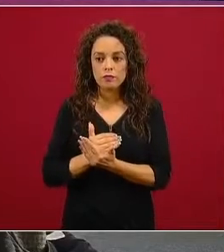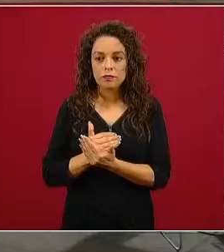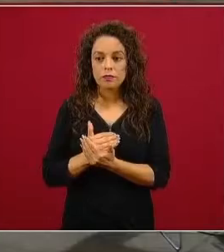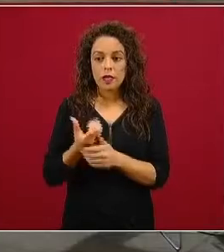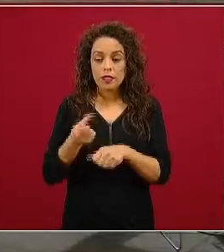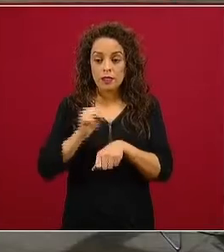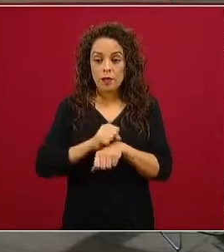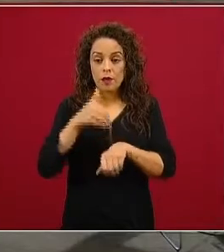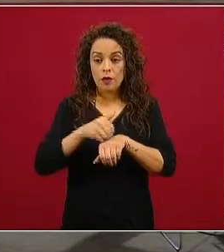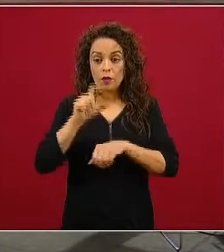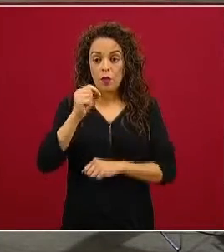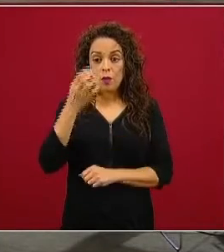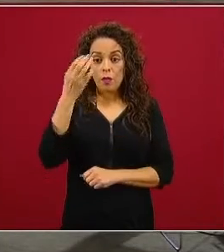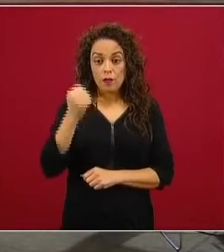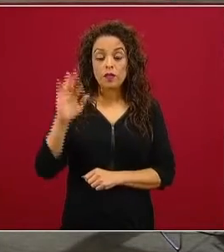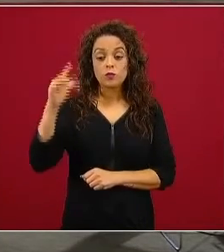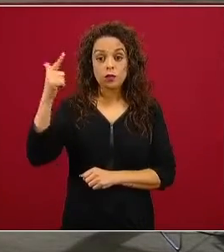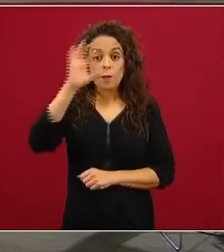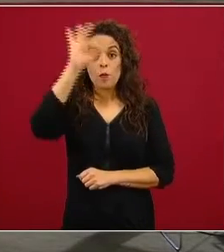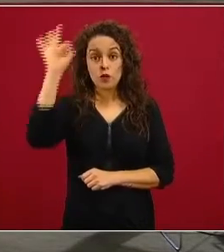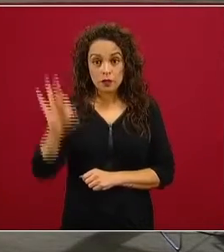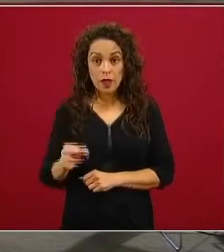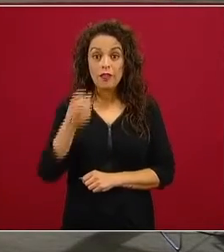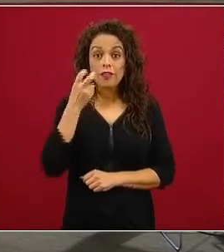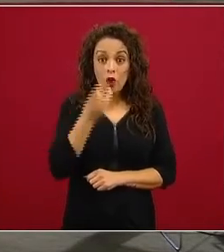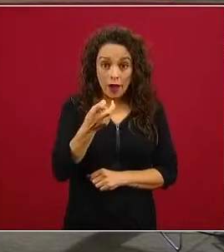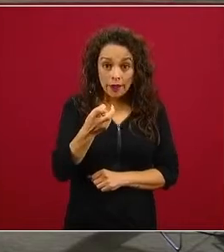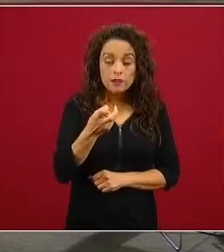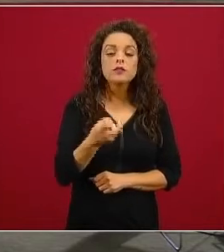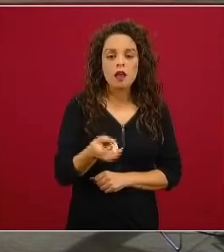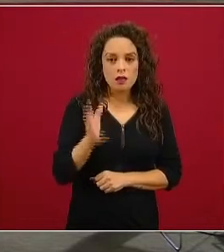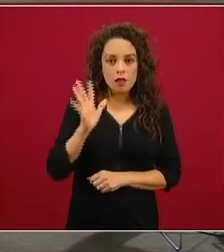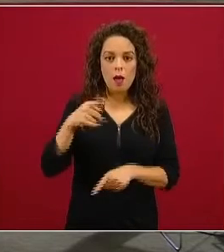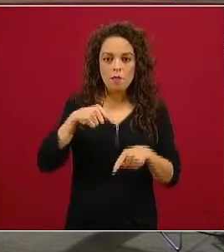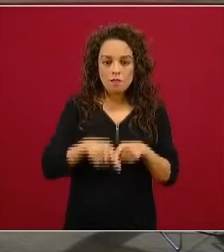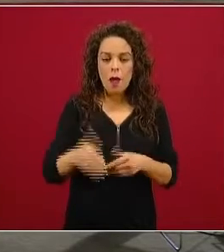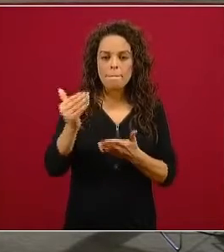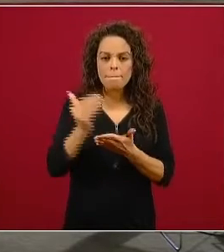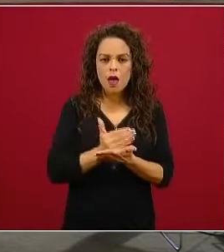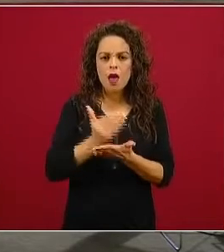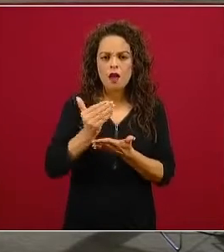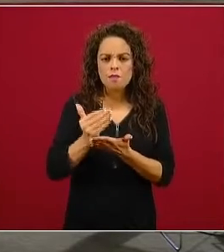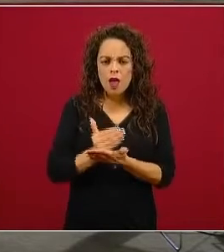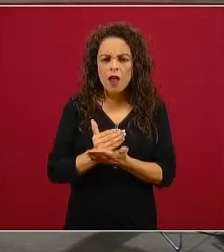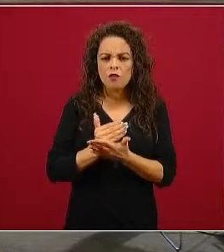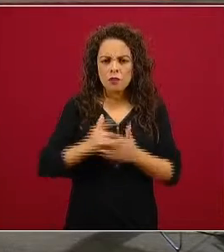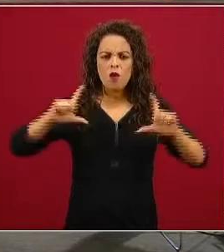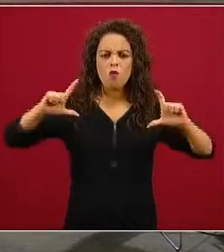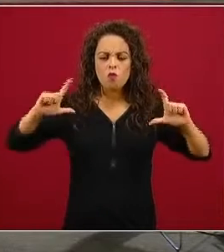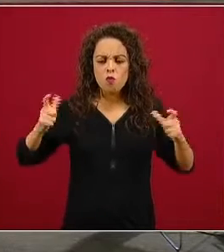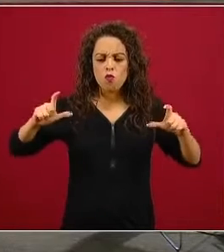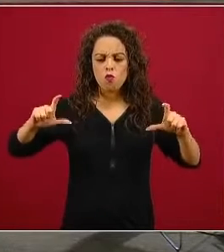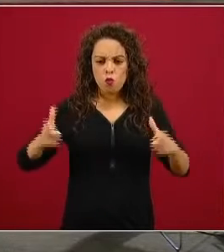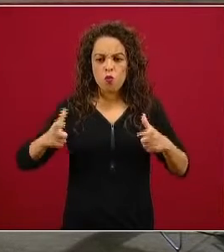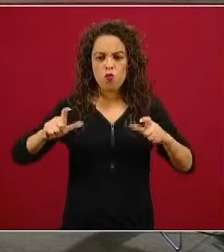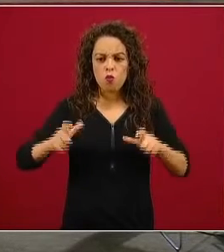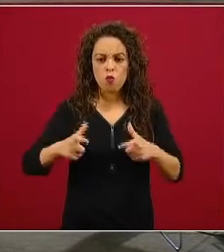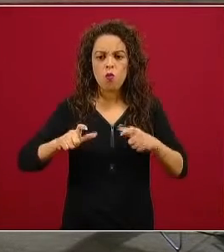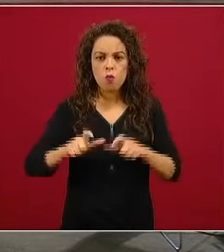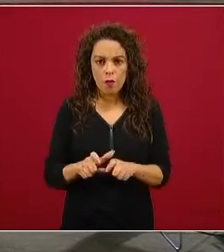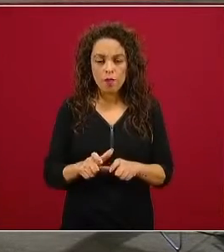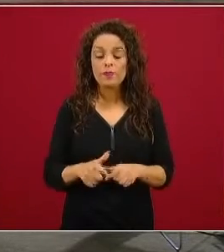o porcentaje de personas que tienen síntomas, se les toma una prueba, una muestra para las pruebas de laboratorio y se encuentra